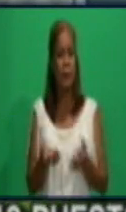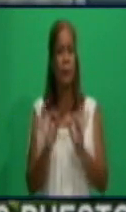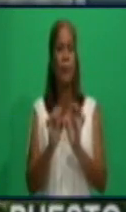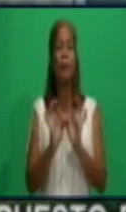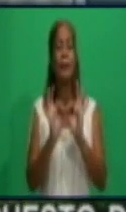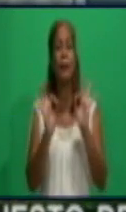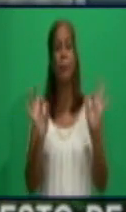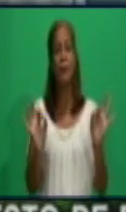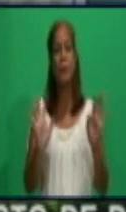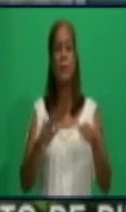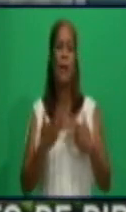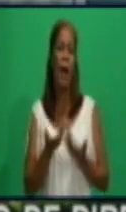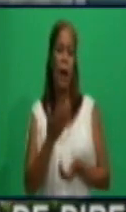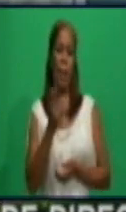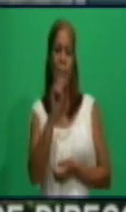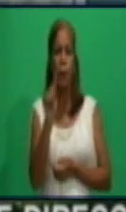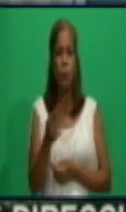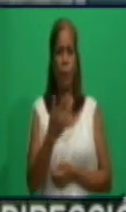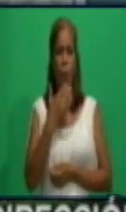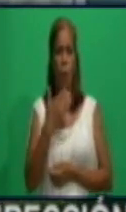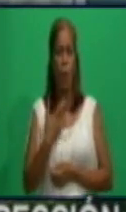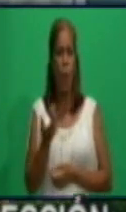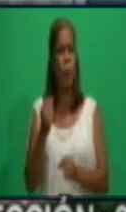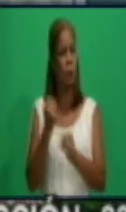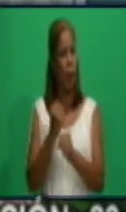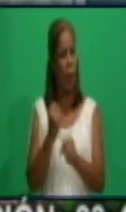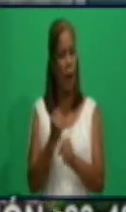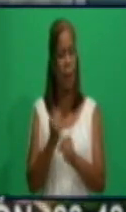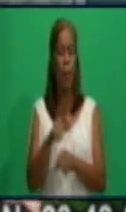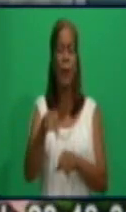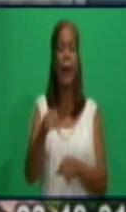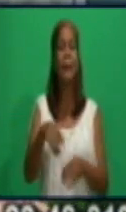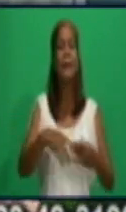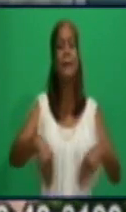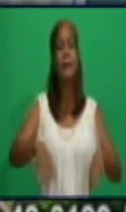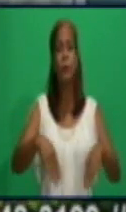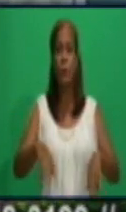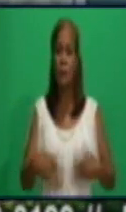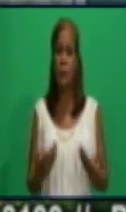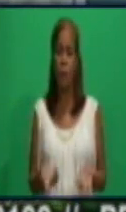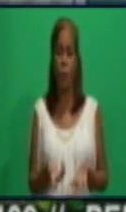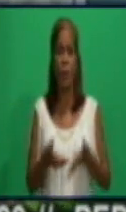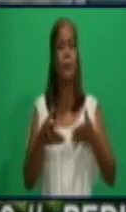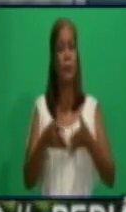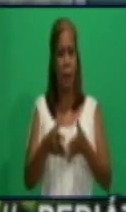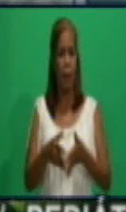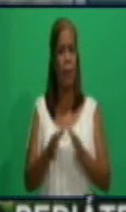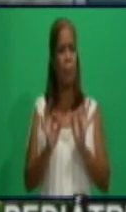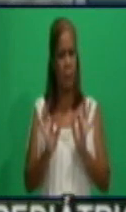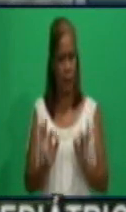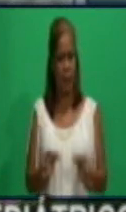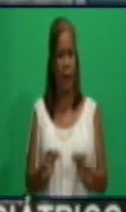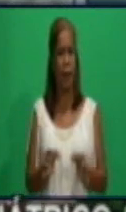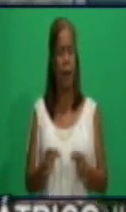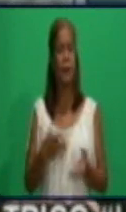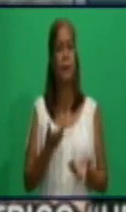esta situación en Zafarrancho de Combate? Porque así lo dije la semana anterior, Granma está viviendo en condiciones